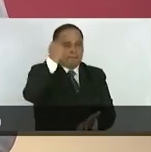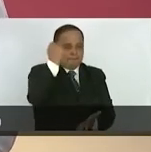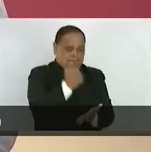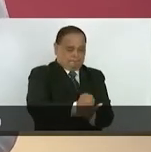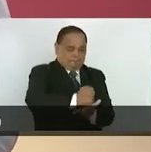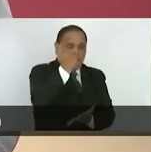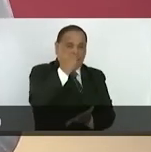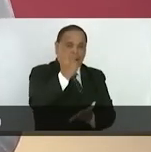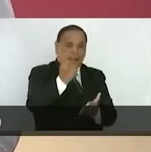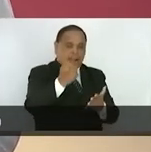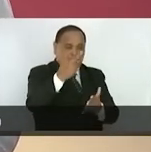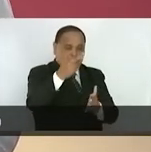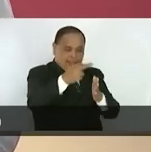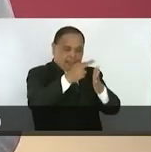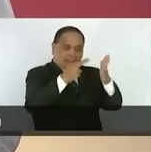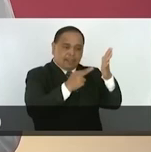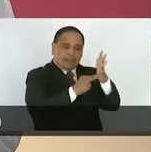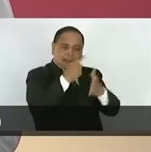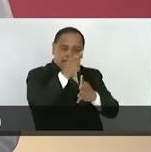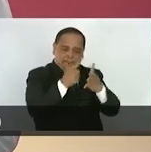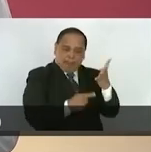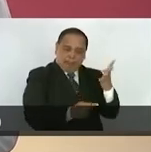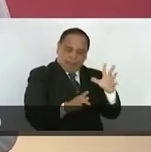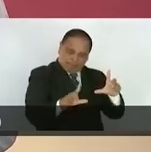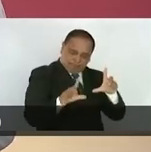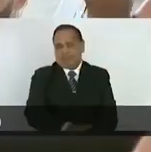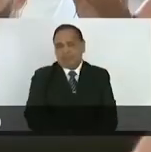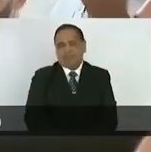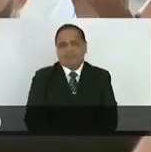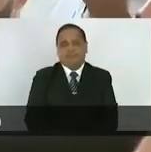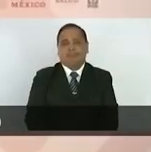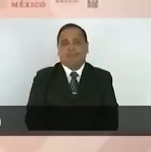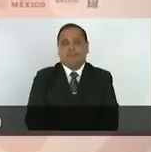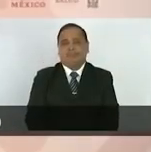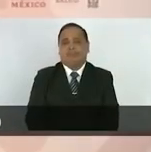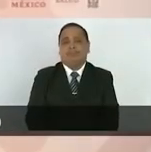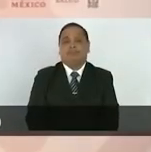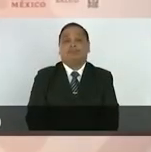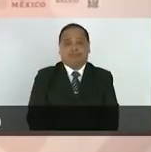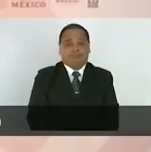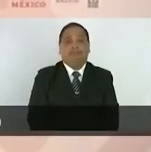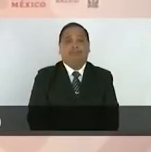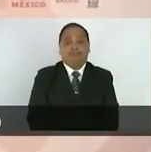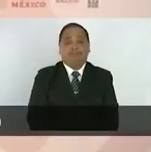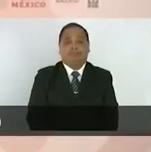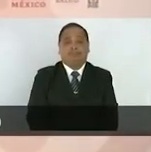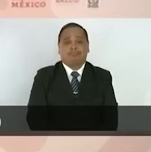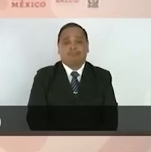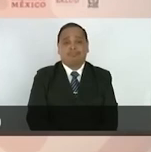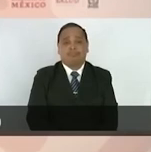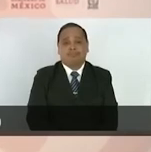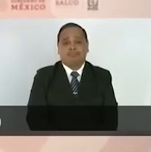ayudando a la gente que tuvo que salir corriendo de Ecuador después de lo que pasó ya